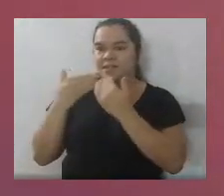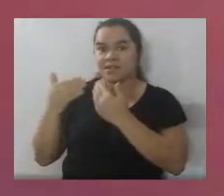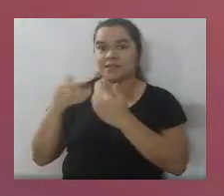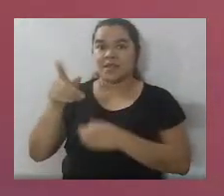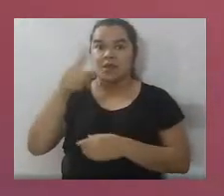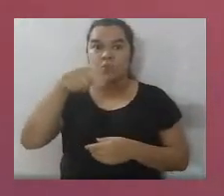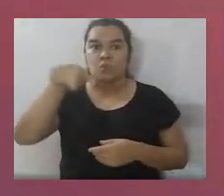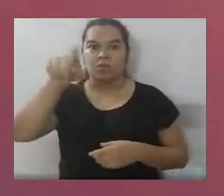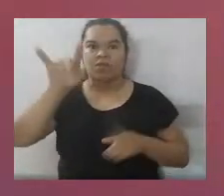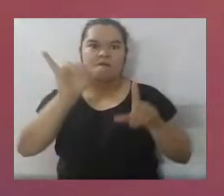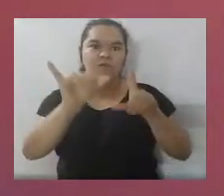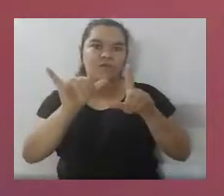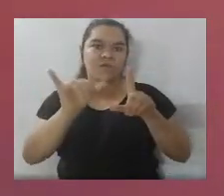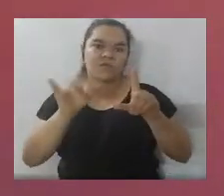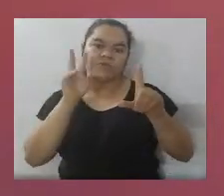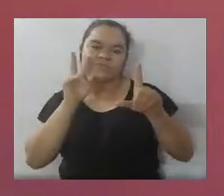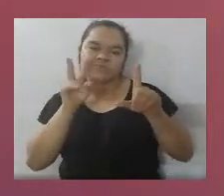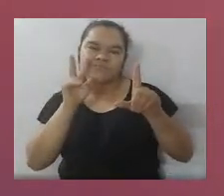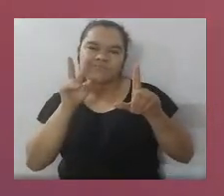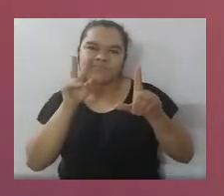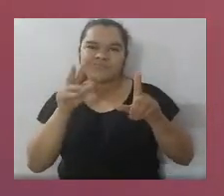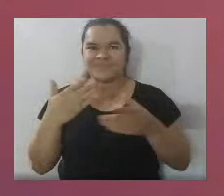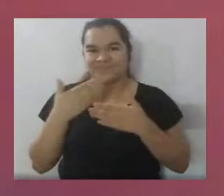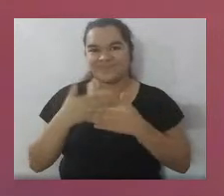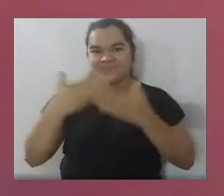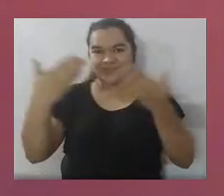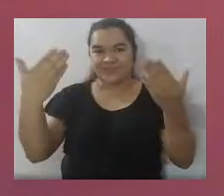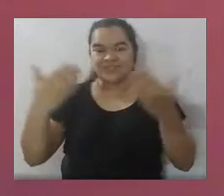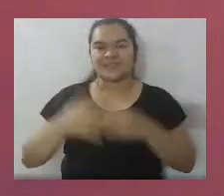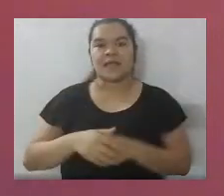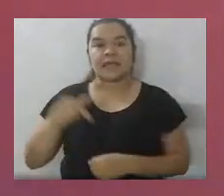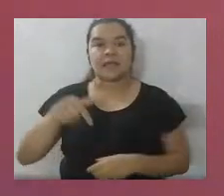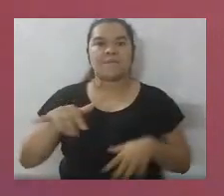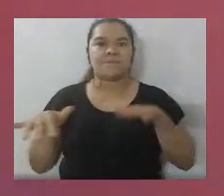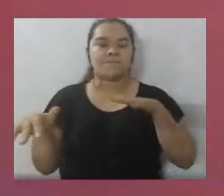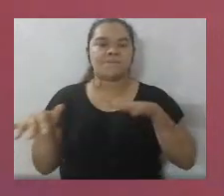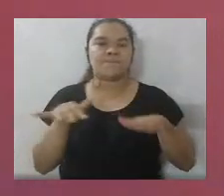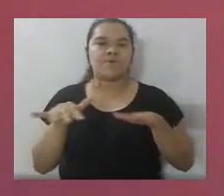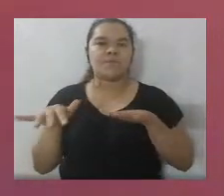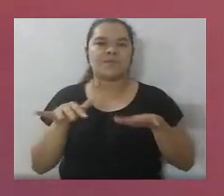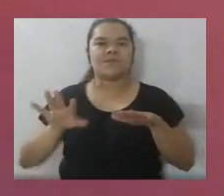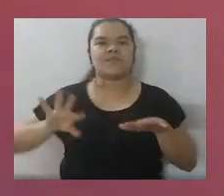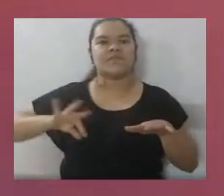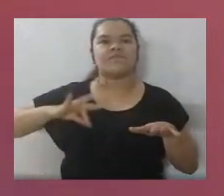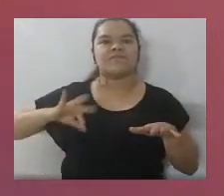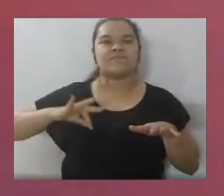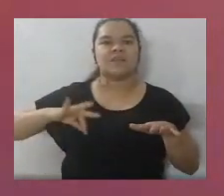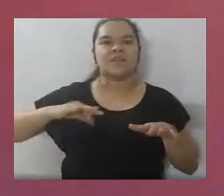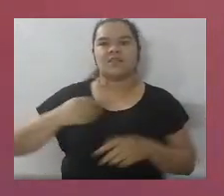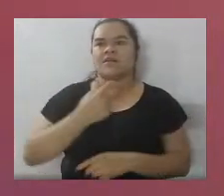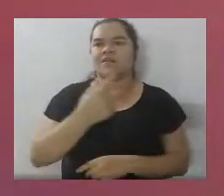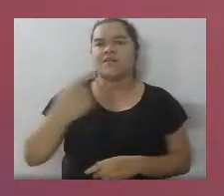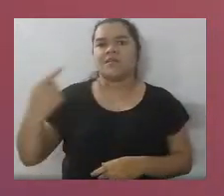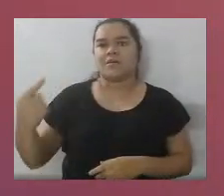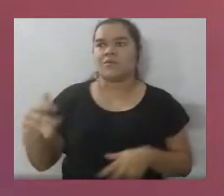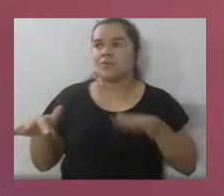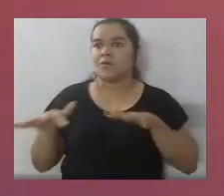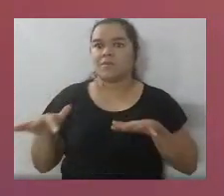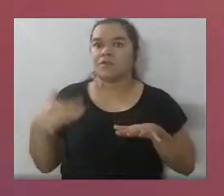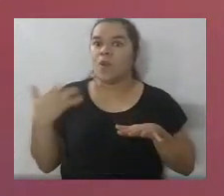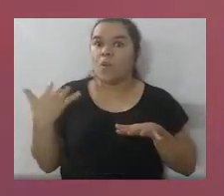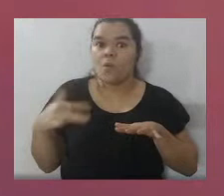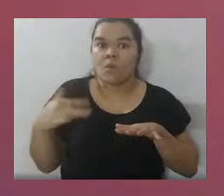YouTube en esta etapa de su vida que, bueno, todos entendemos que es bastante crucial y está por tomar una